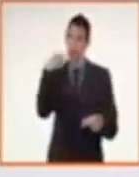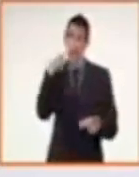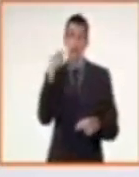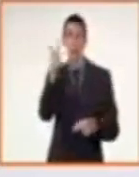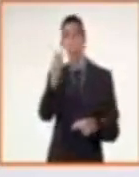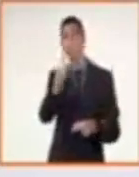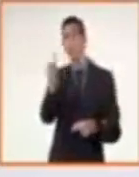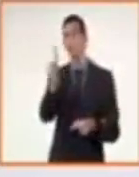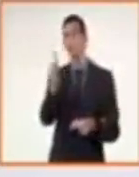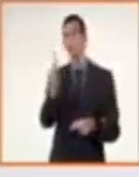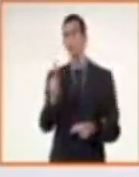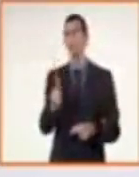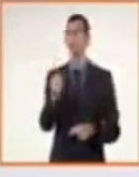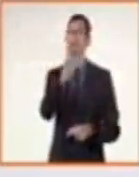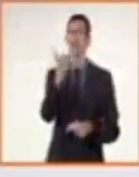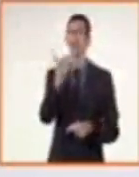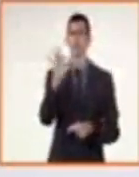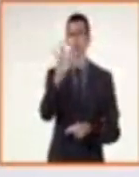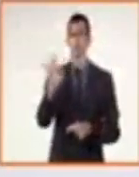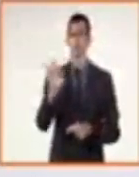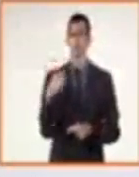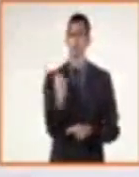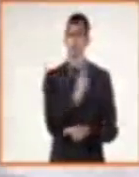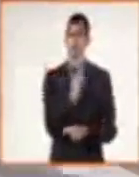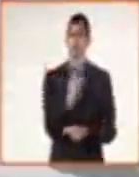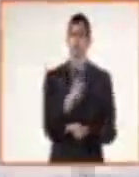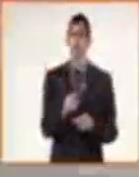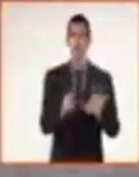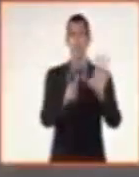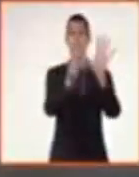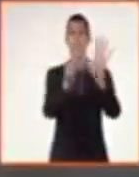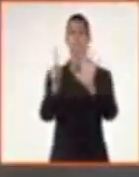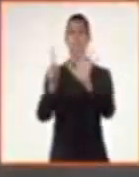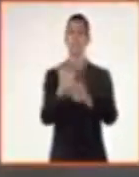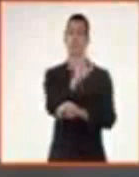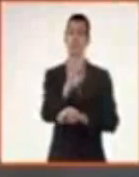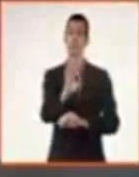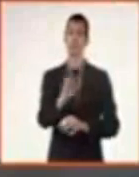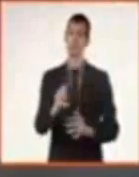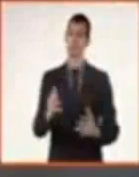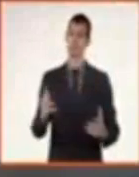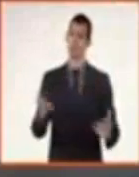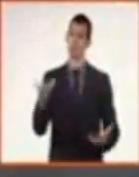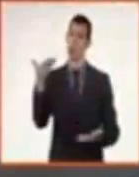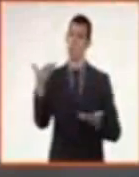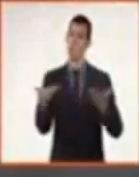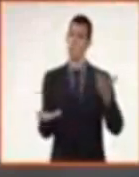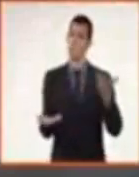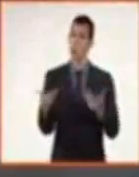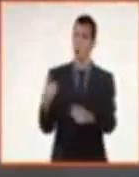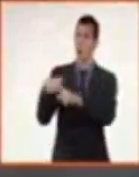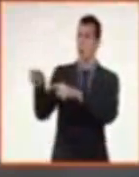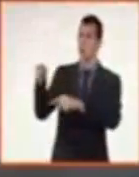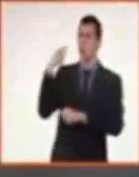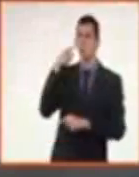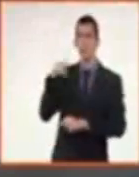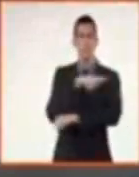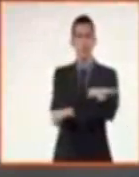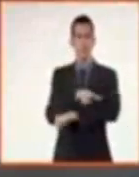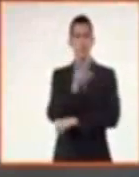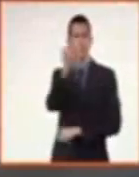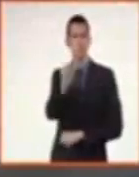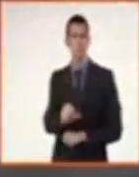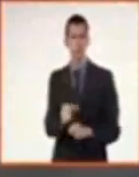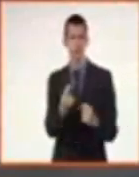nuestra, 75%. Casi 76%. O sea, se desmonta por sí solo cada uno de los mensajes que han estado